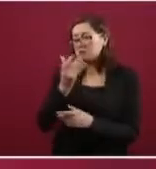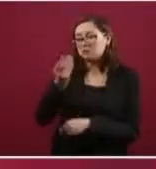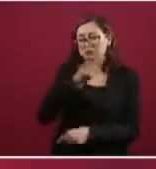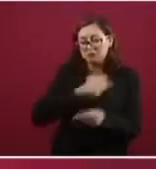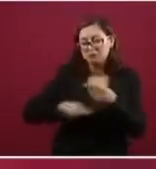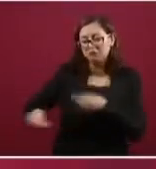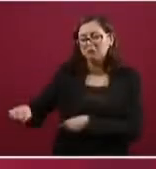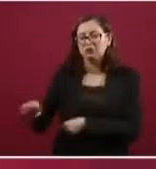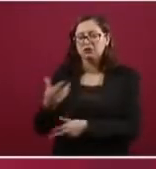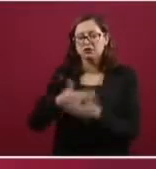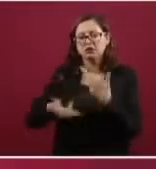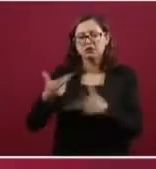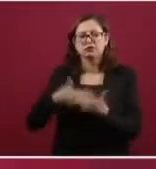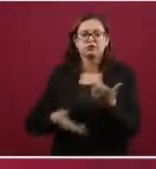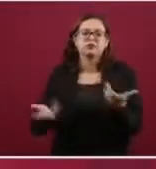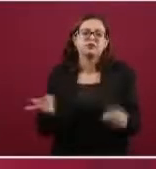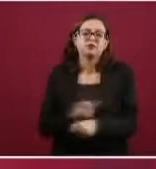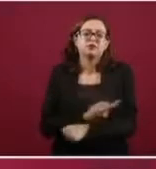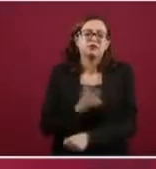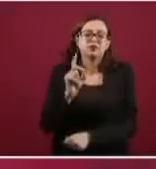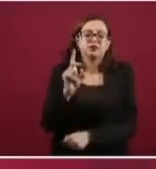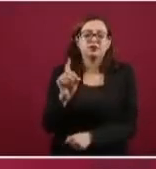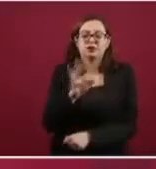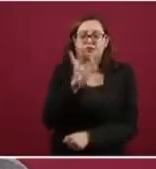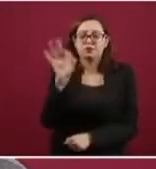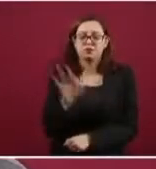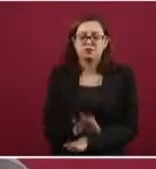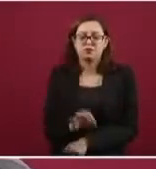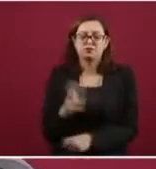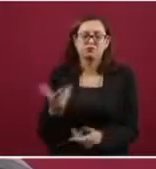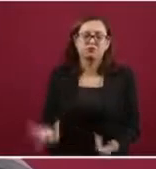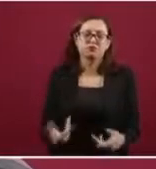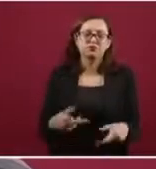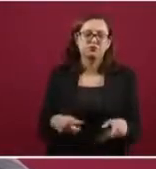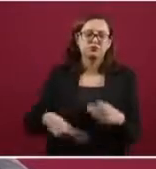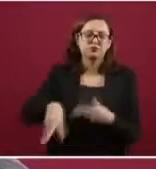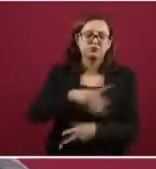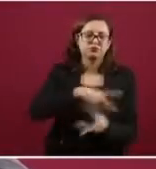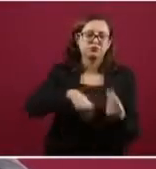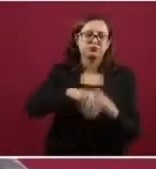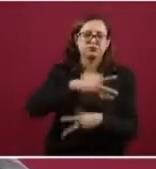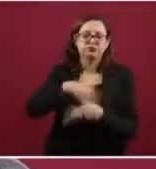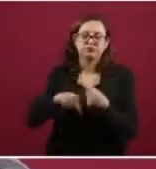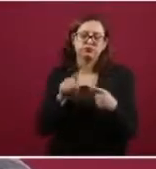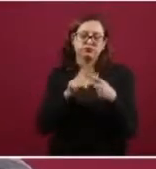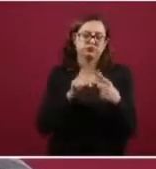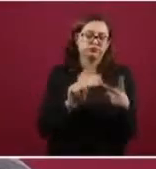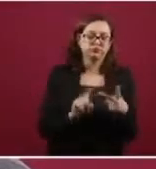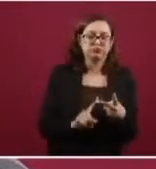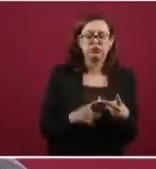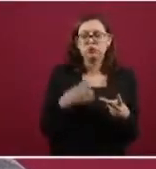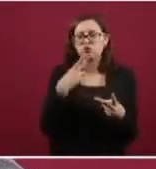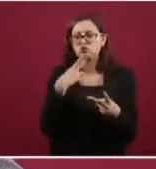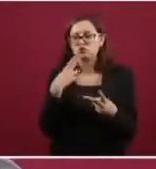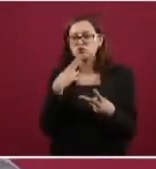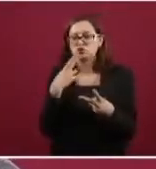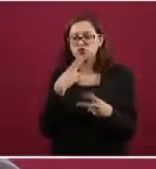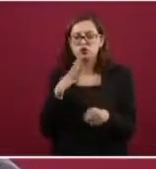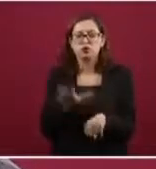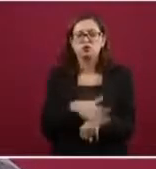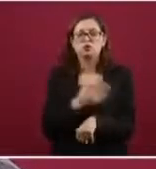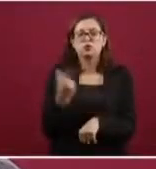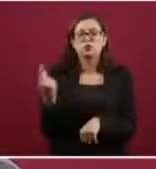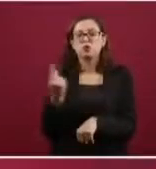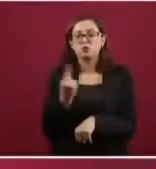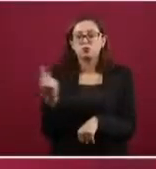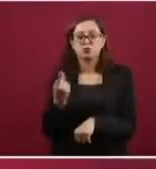tu 30% que habías pagado, te cortaban el servicio. Estas dos prácticas las estaban haciendo porque el